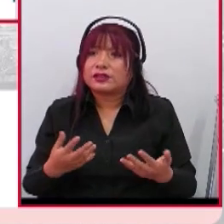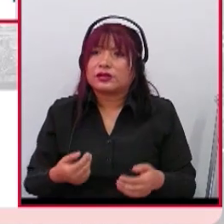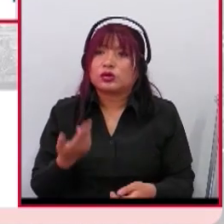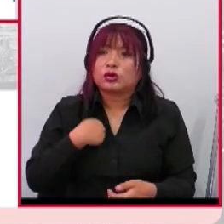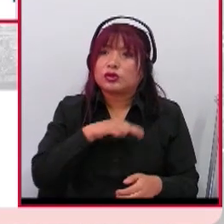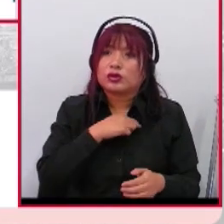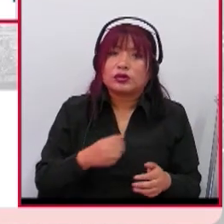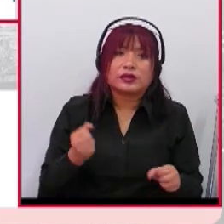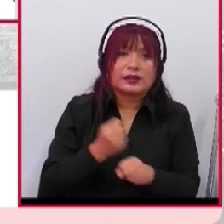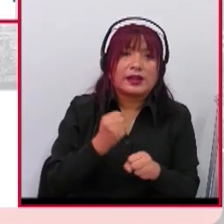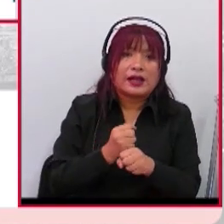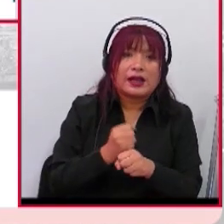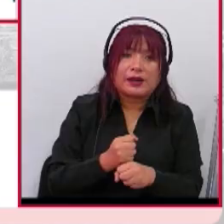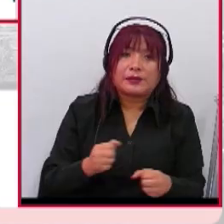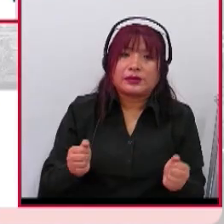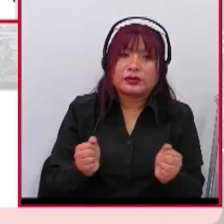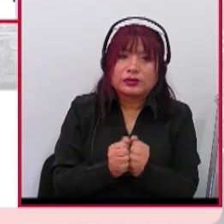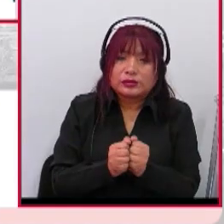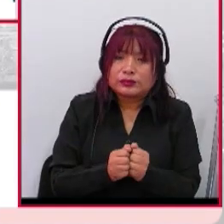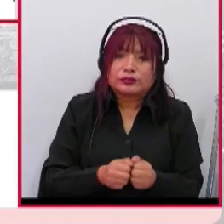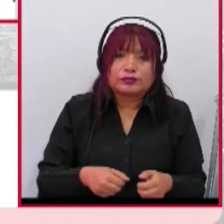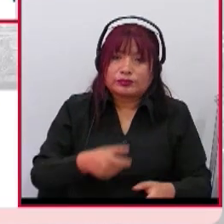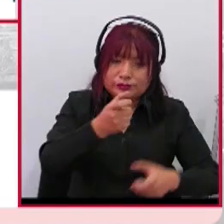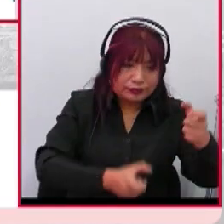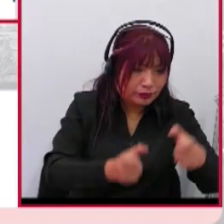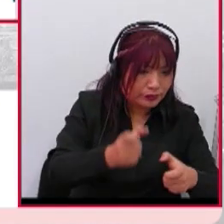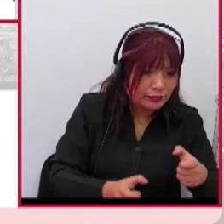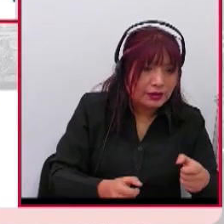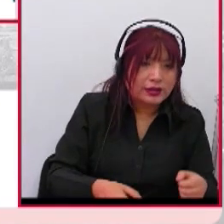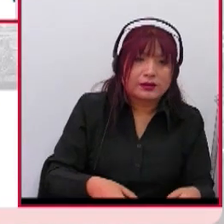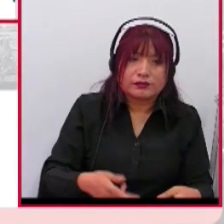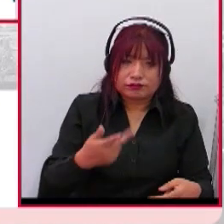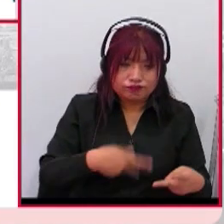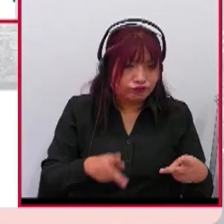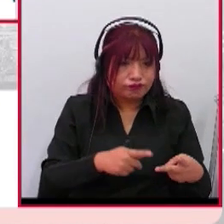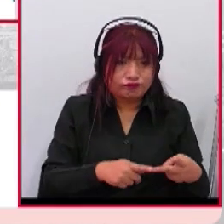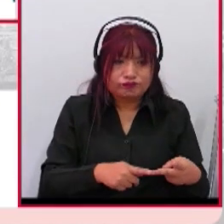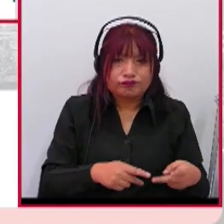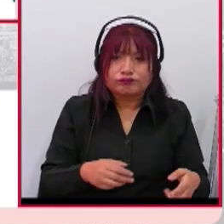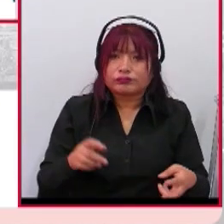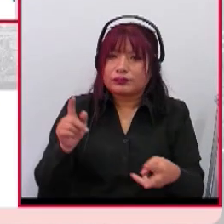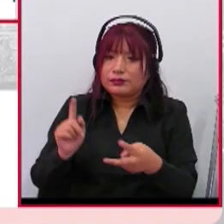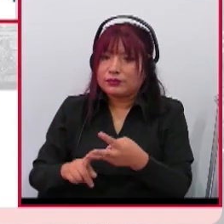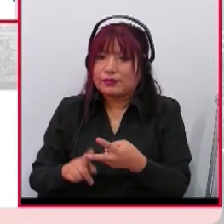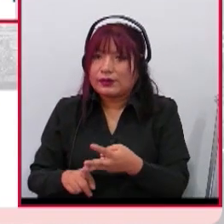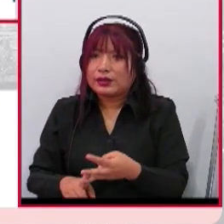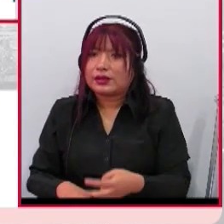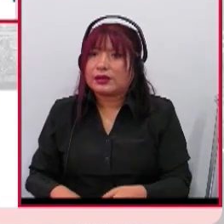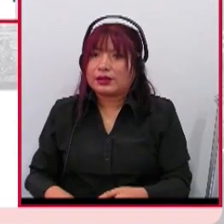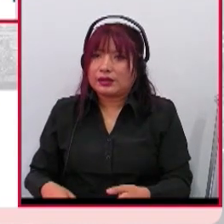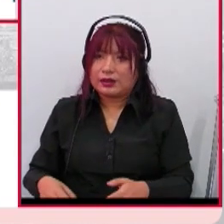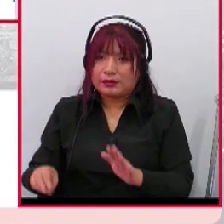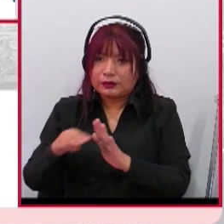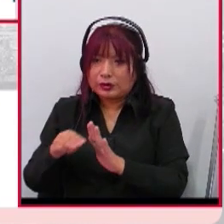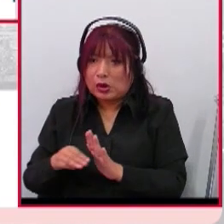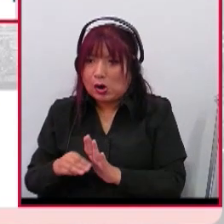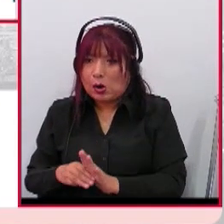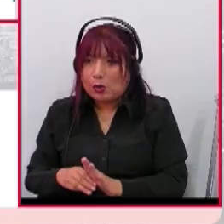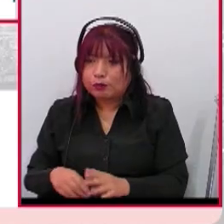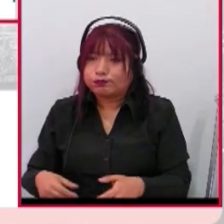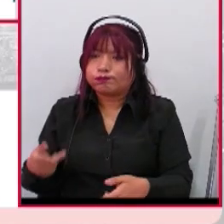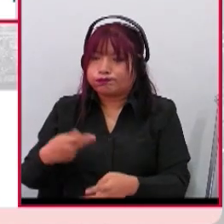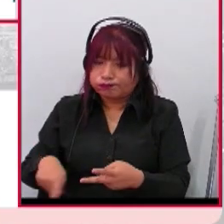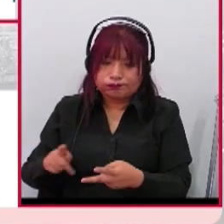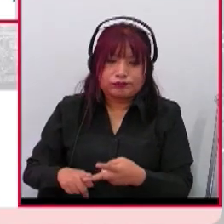metodología trabajo correcto, momento correcto, las personas correctas. La planta, cero rebalses,